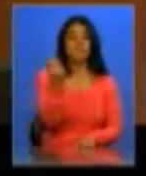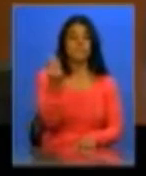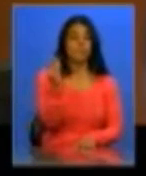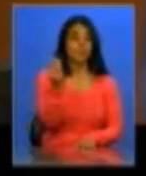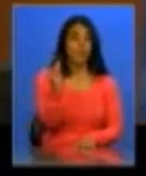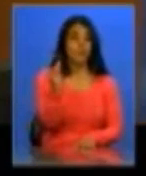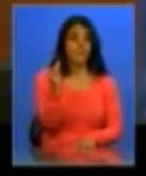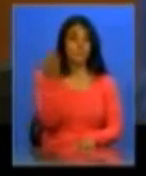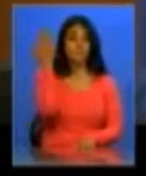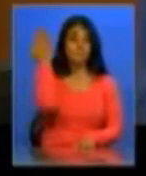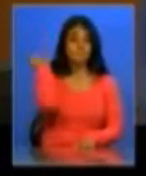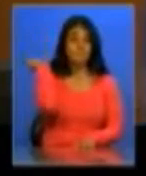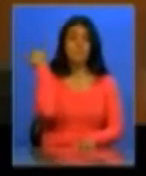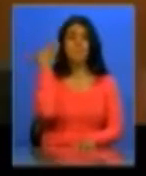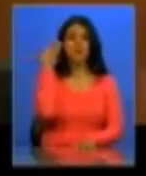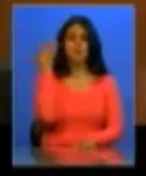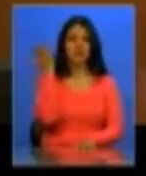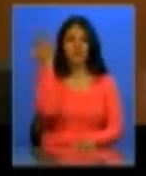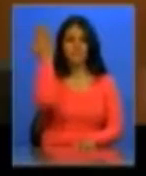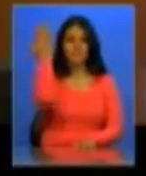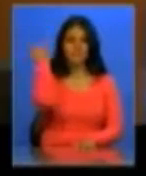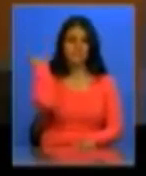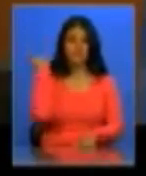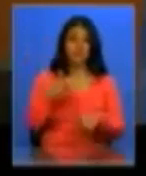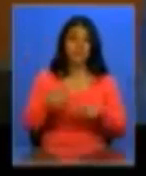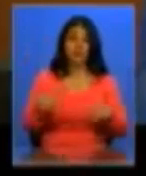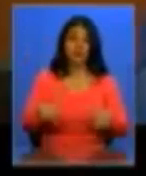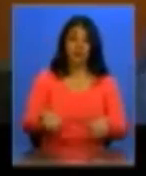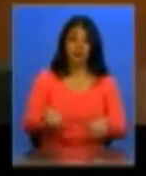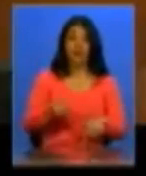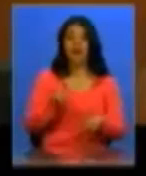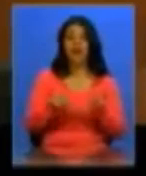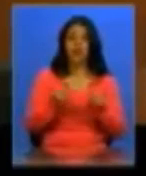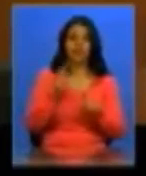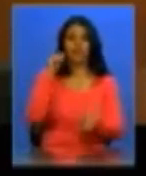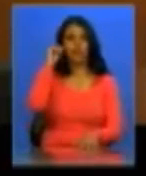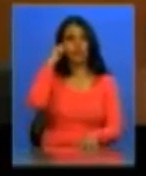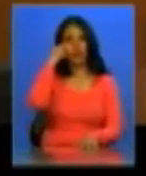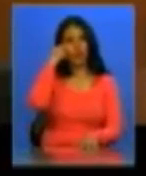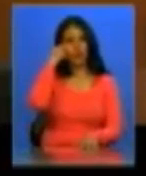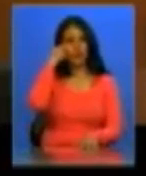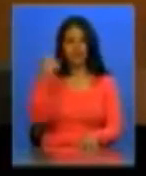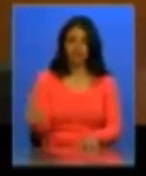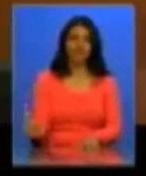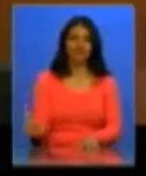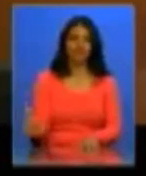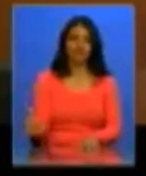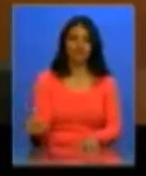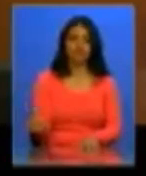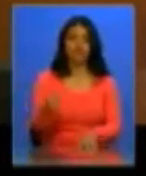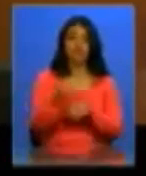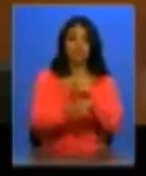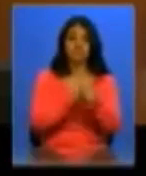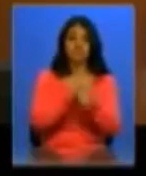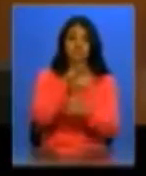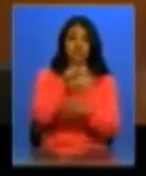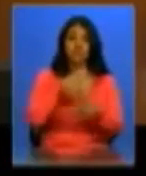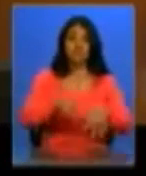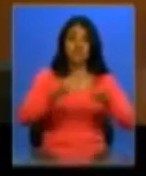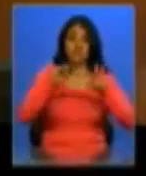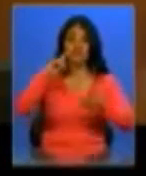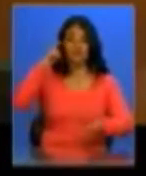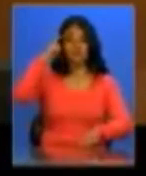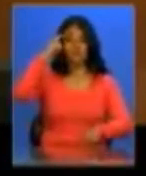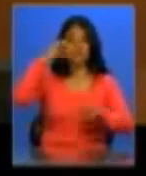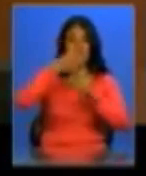se olvidan del pasado, pero el país, no vivieron ese pasado. El país que encontramos en el 2007, cuando llegamos al